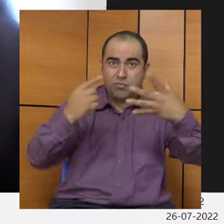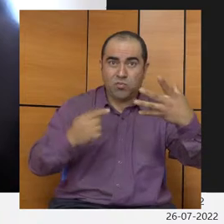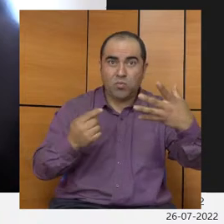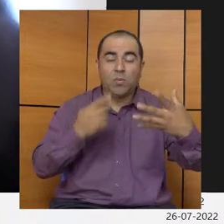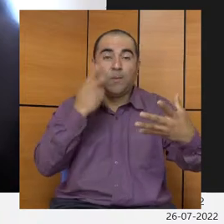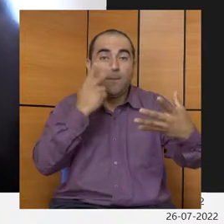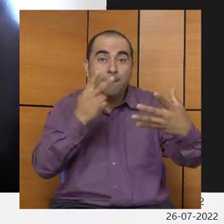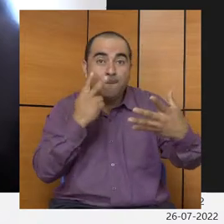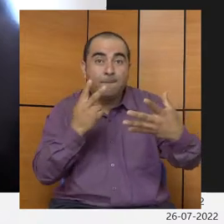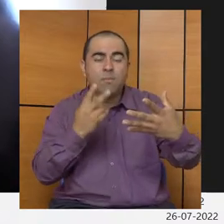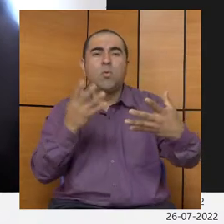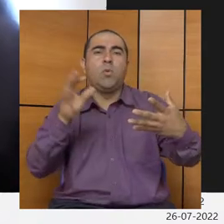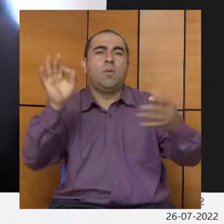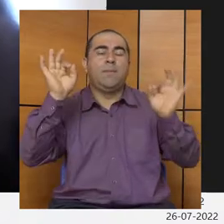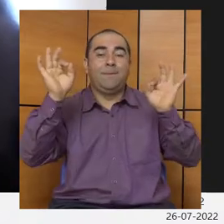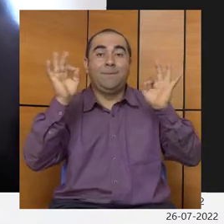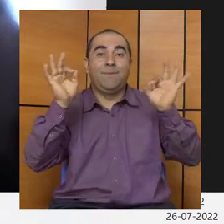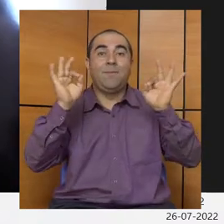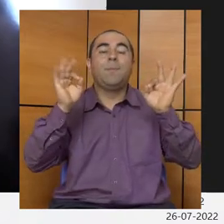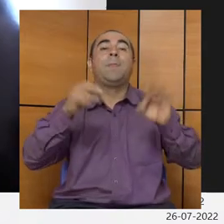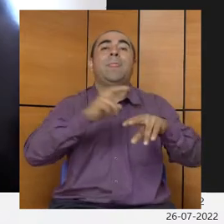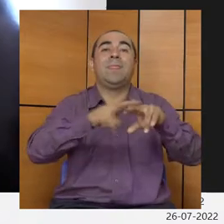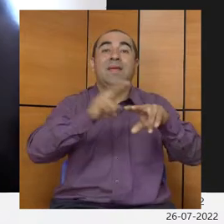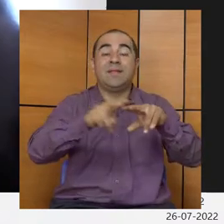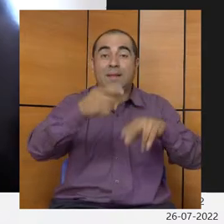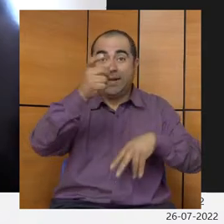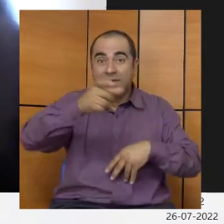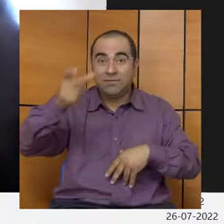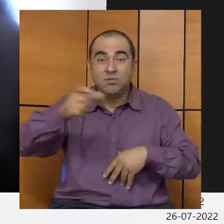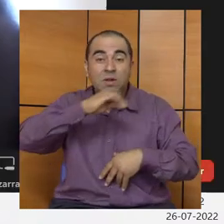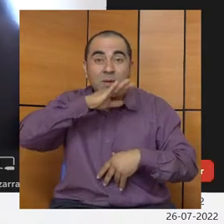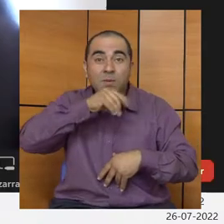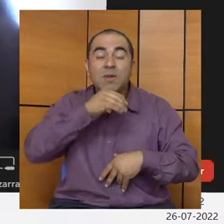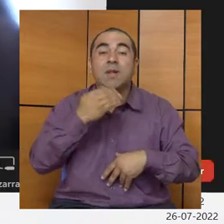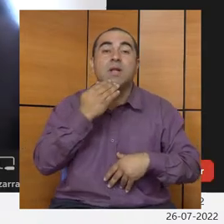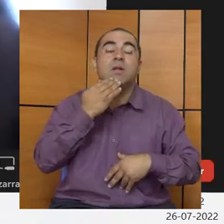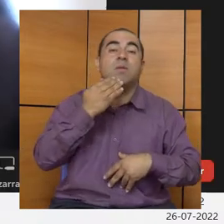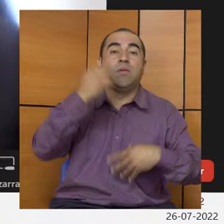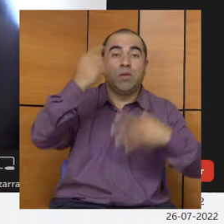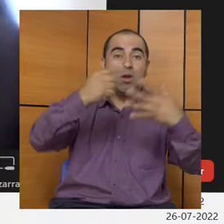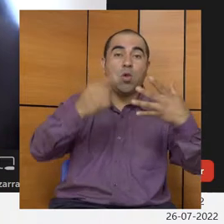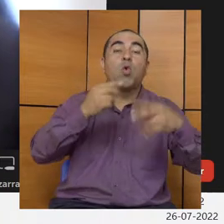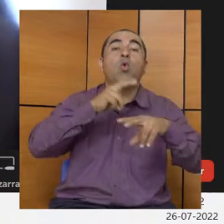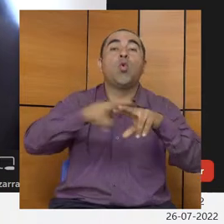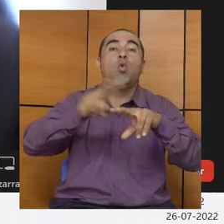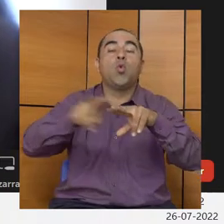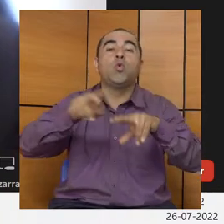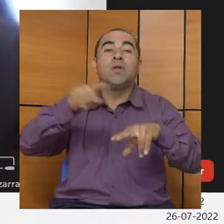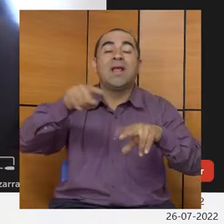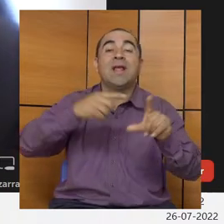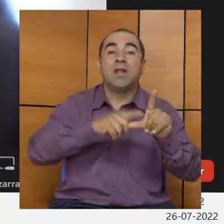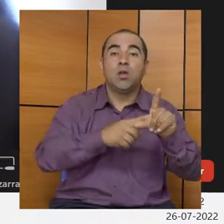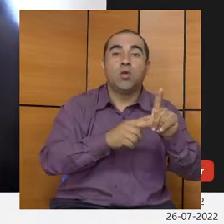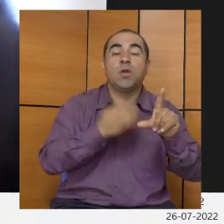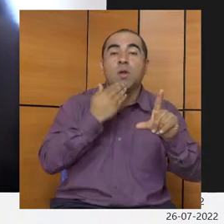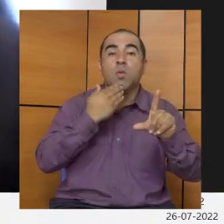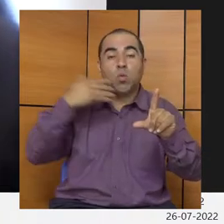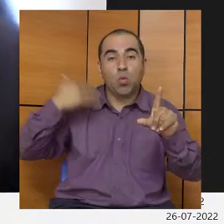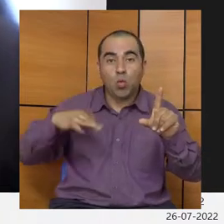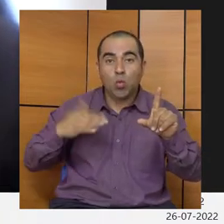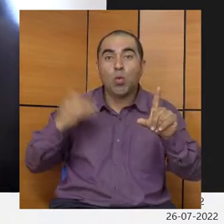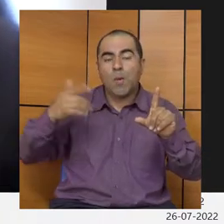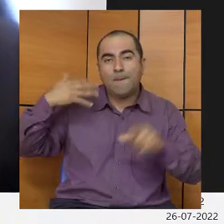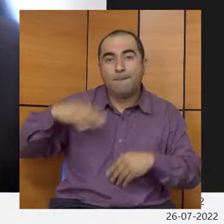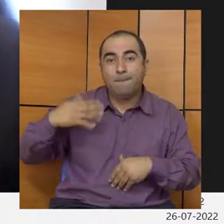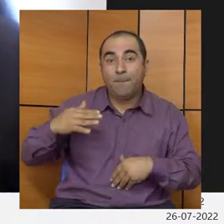a las estadísticas que tenemos de la cantidad de personas mayores, pero además el uso de tecnología. Yo creo que hay dos temas que son muy